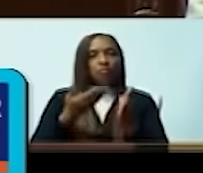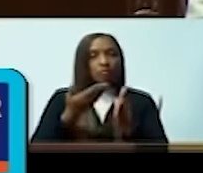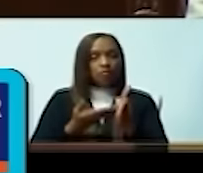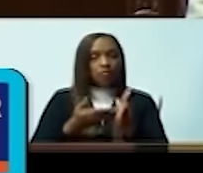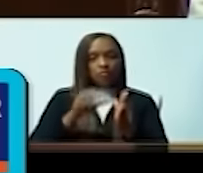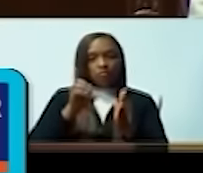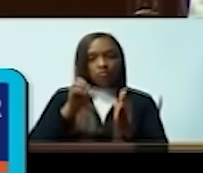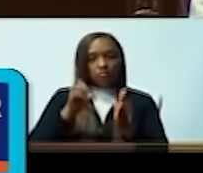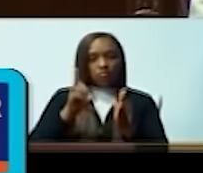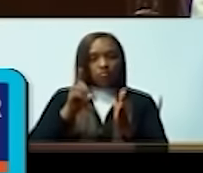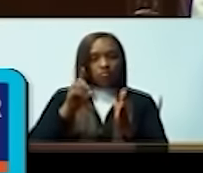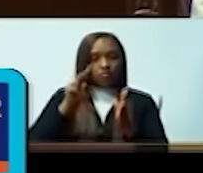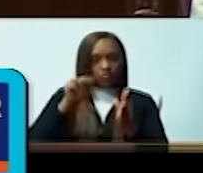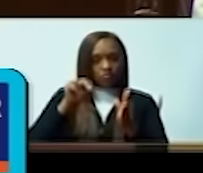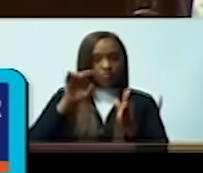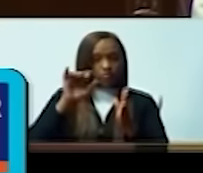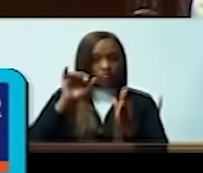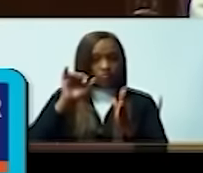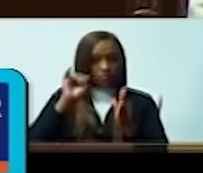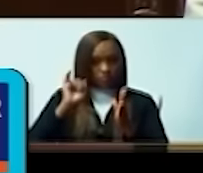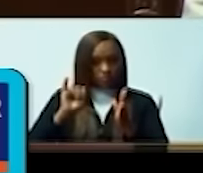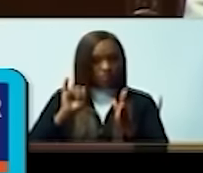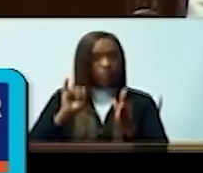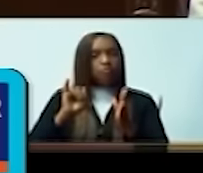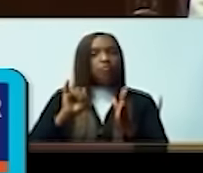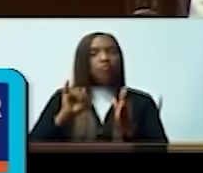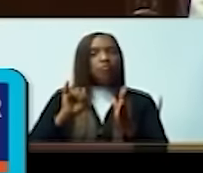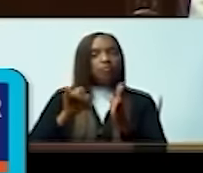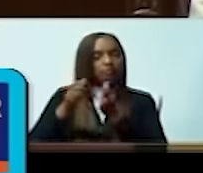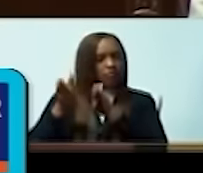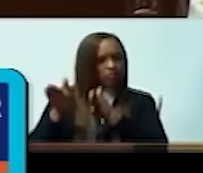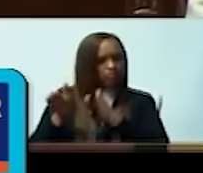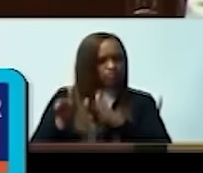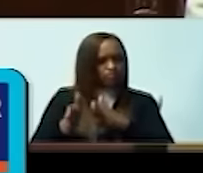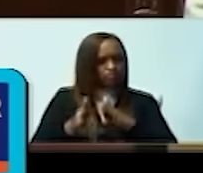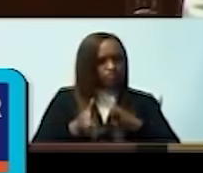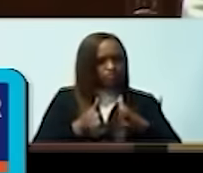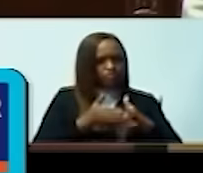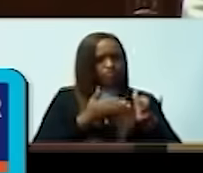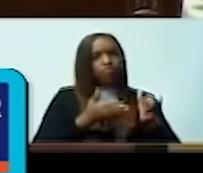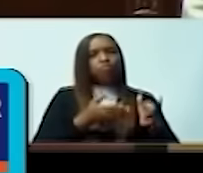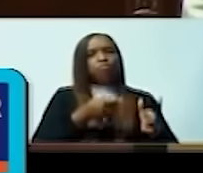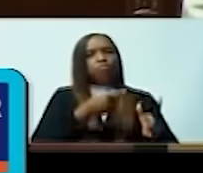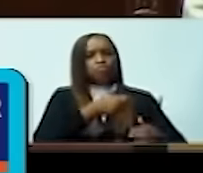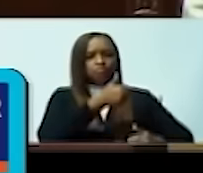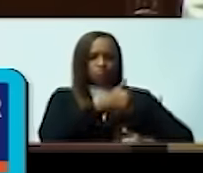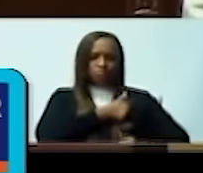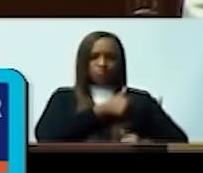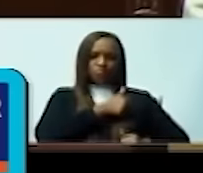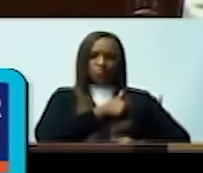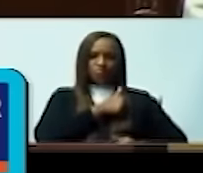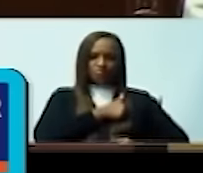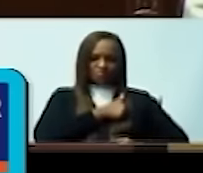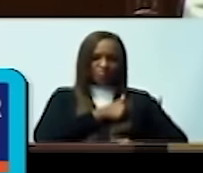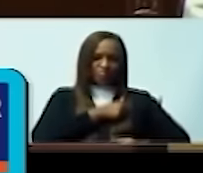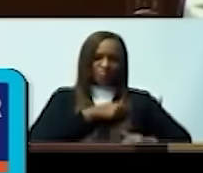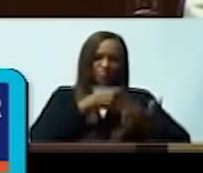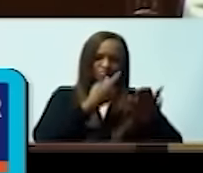Armadas, que han hecho un arduo trabajo. Como todos sabemos, ese proyecto tiene mucho tiempo aquí en la